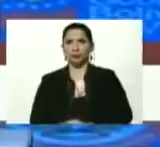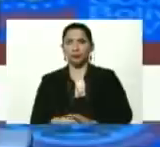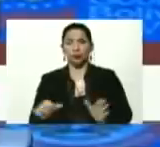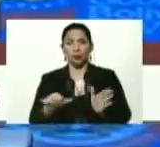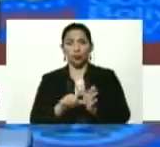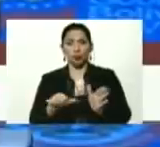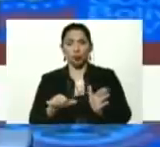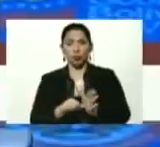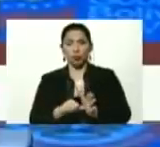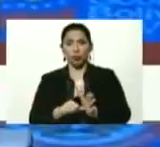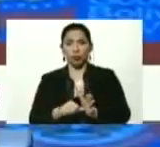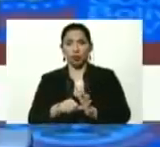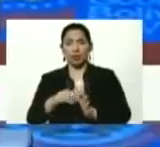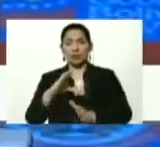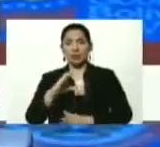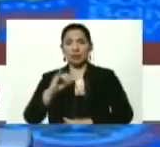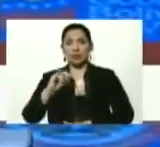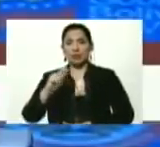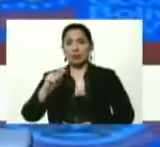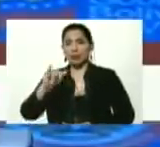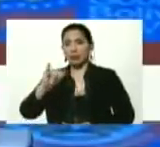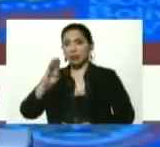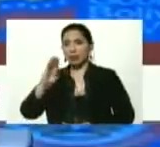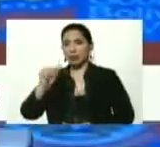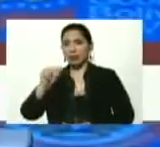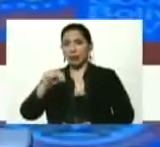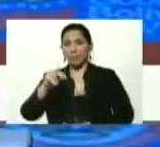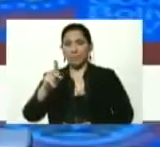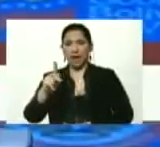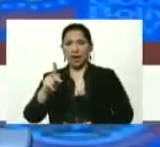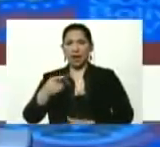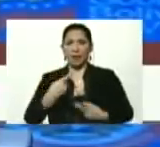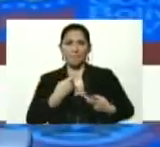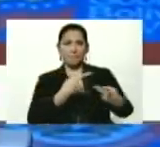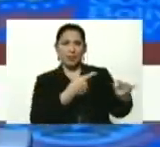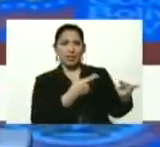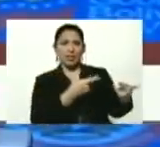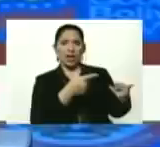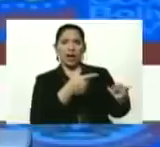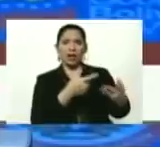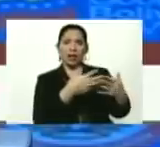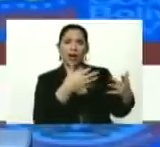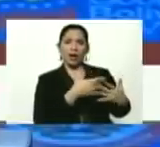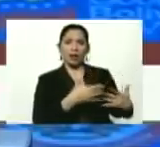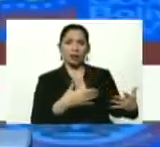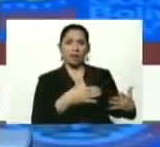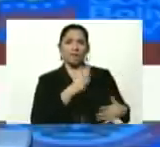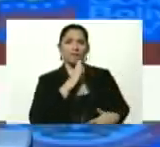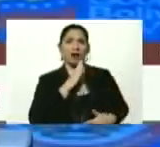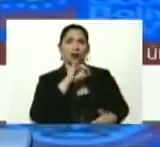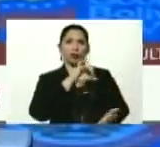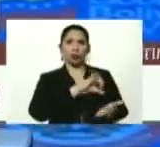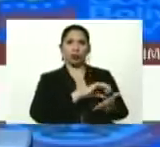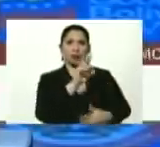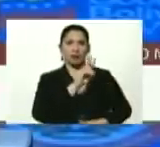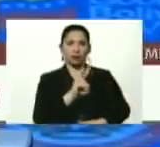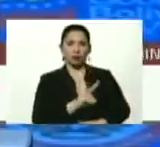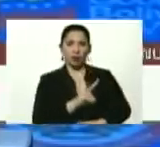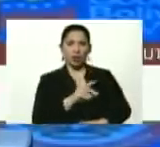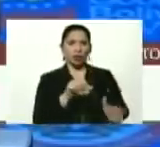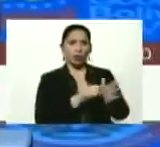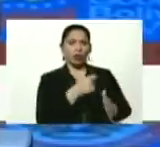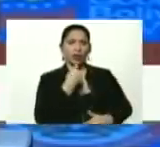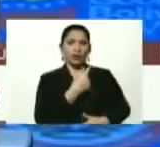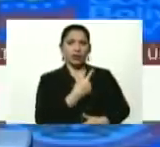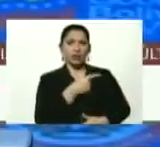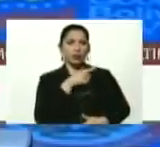donde el Citibank le envía una carta al Banco Central de Venezuela y le dice su cuenta ha sido transferida a la